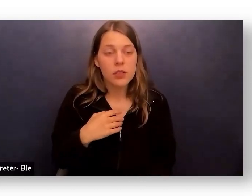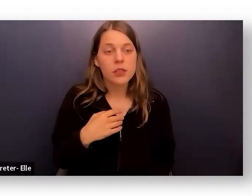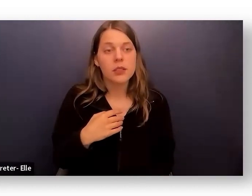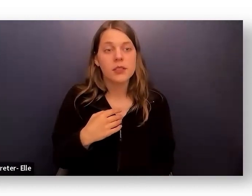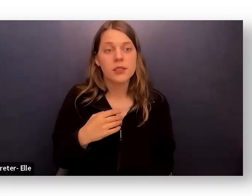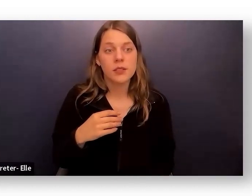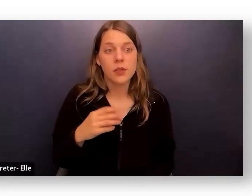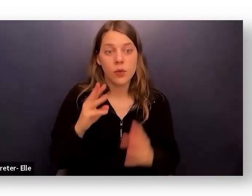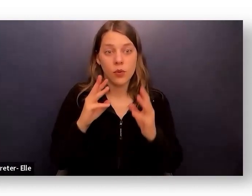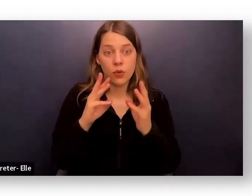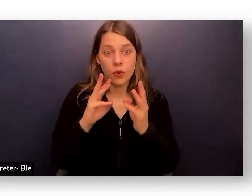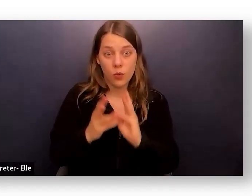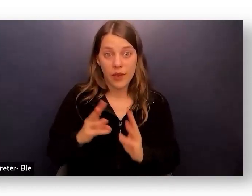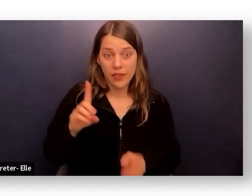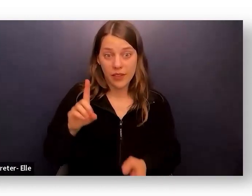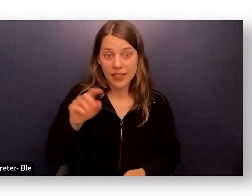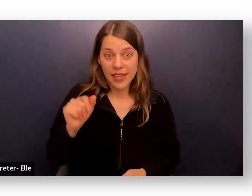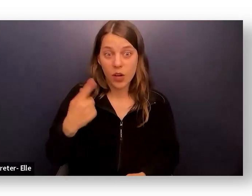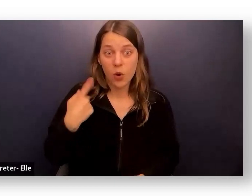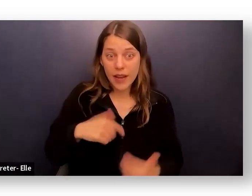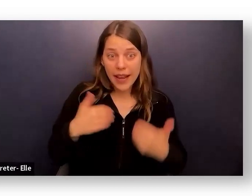clima.